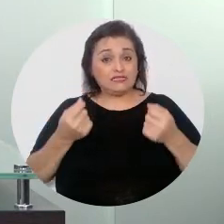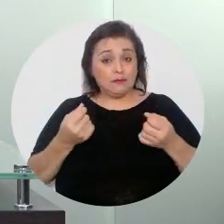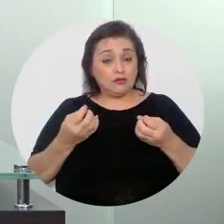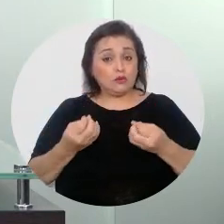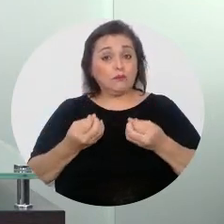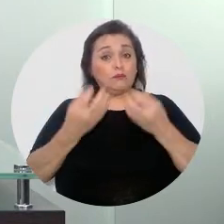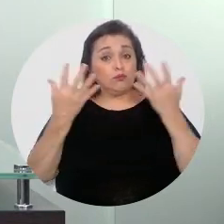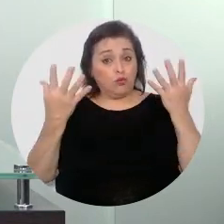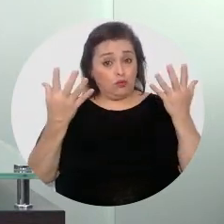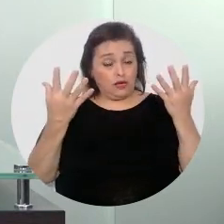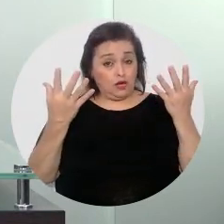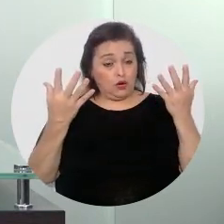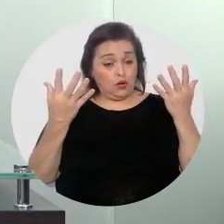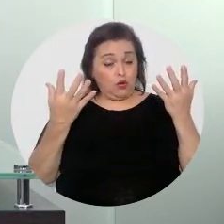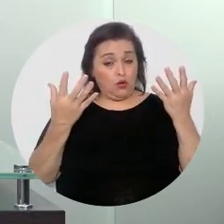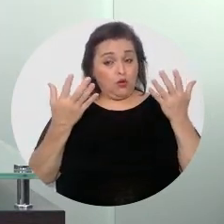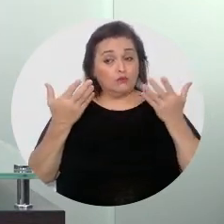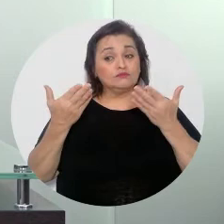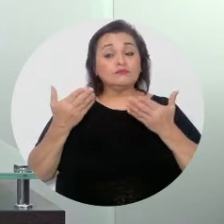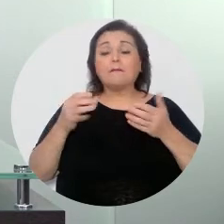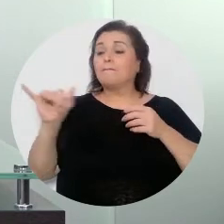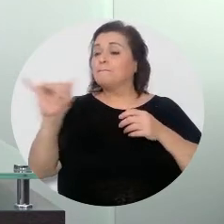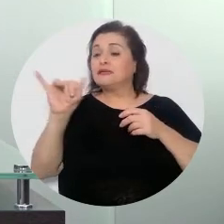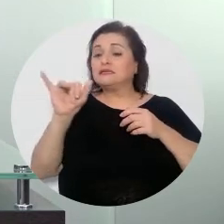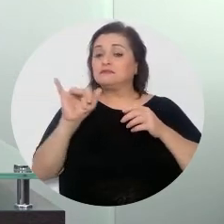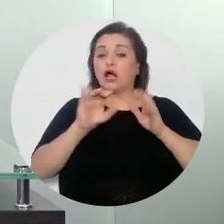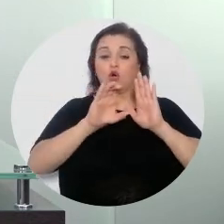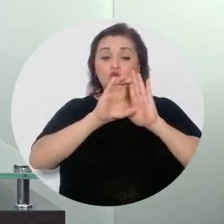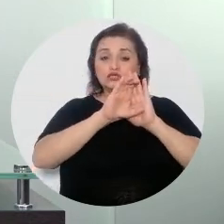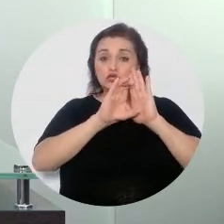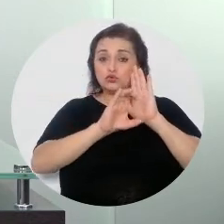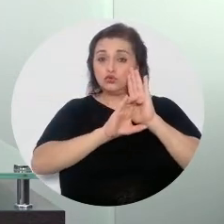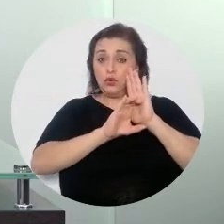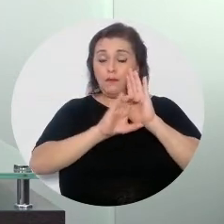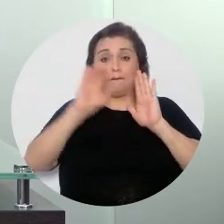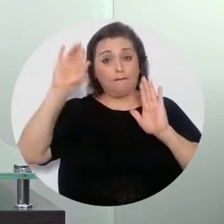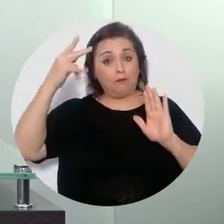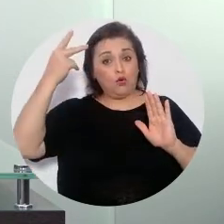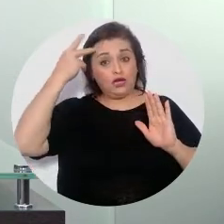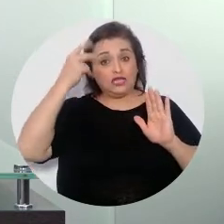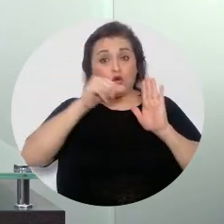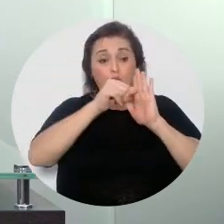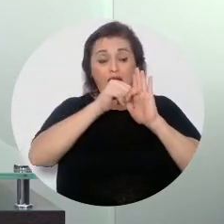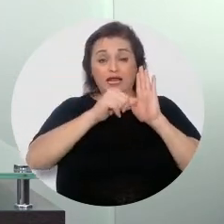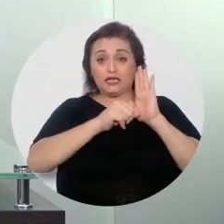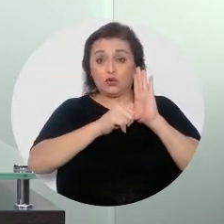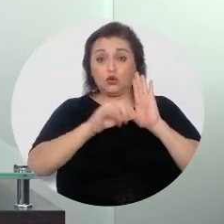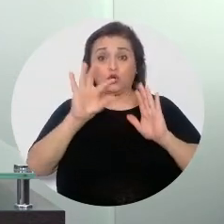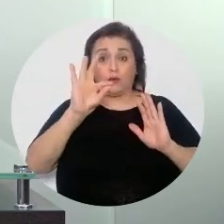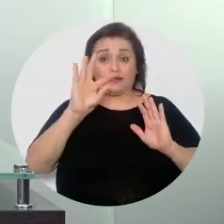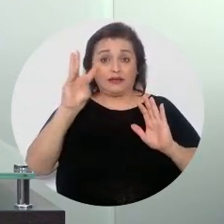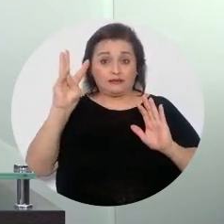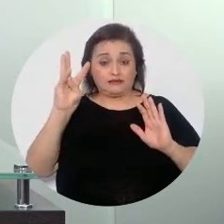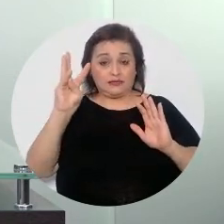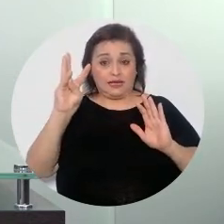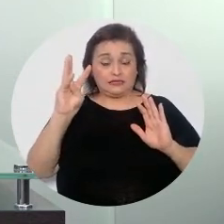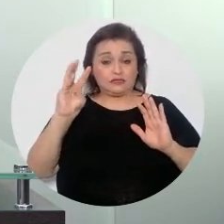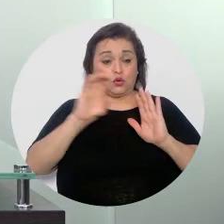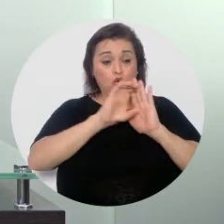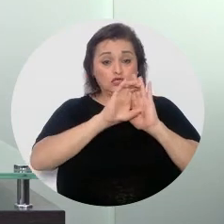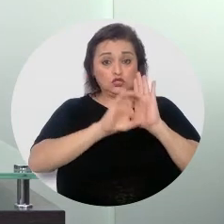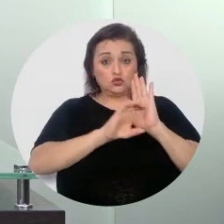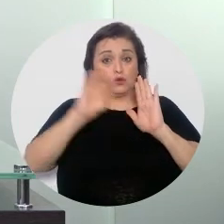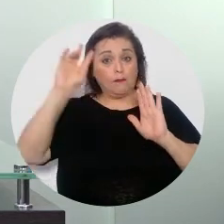que el financiamiento público emana de la misma Constitución Política, específicamente del artículo 96 de la